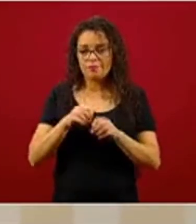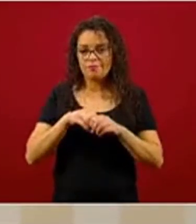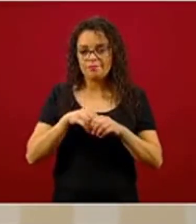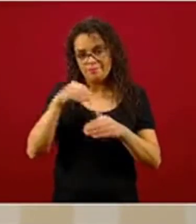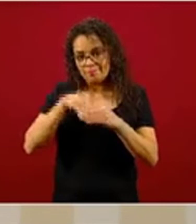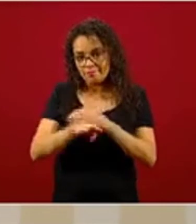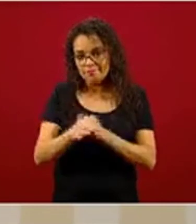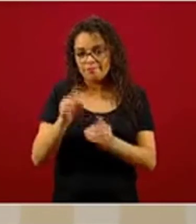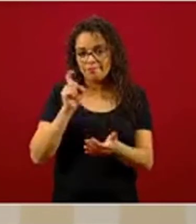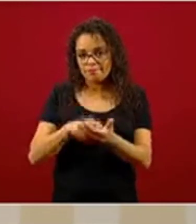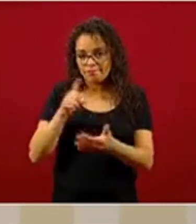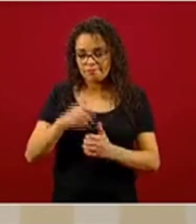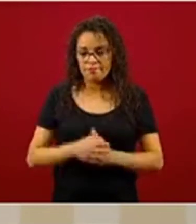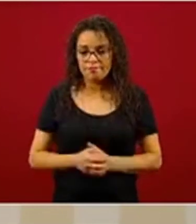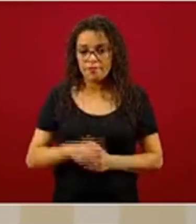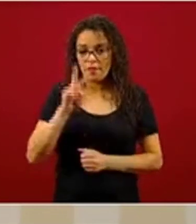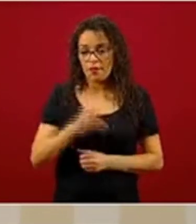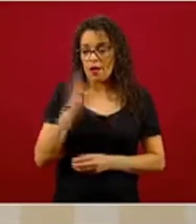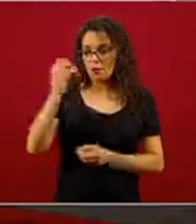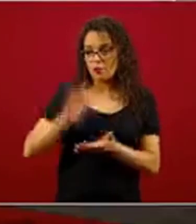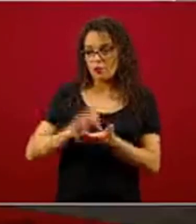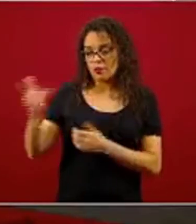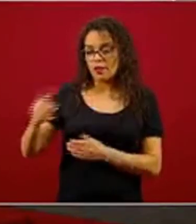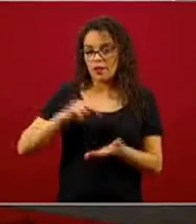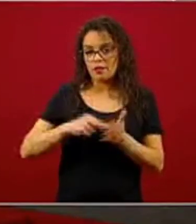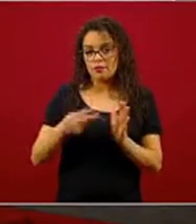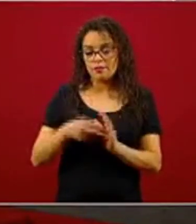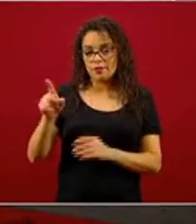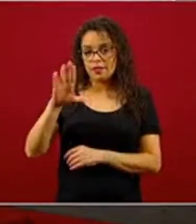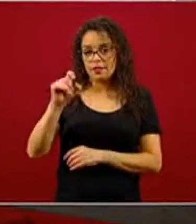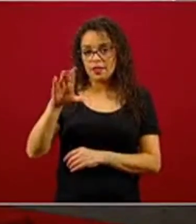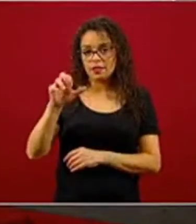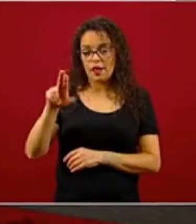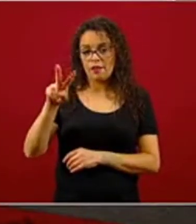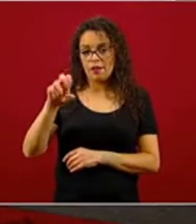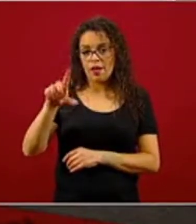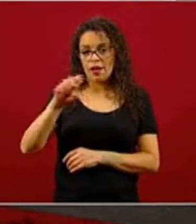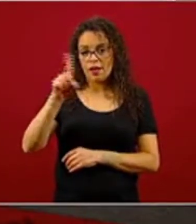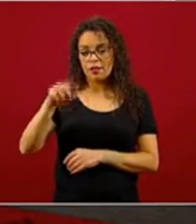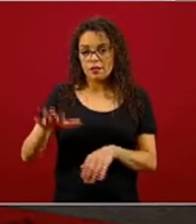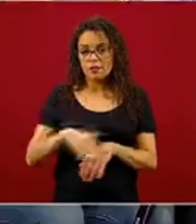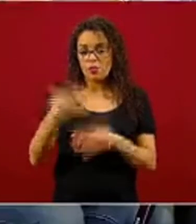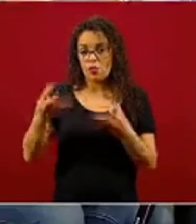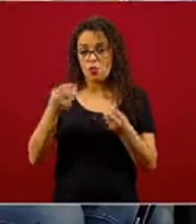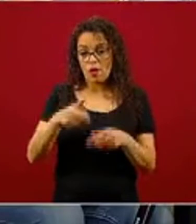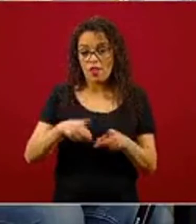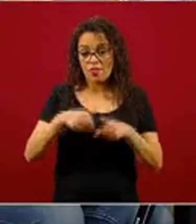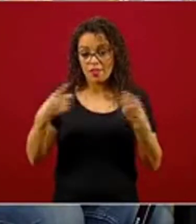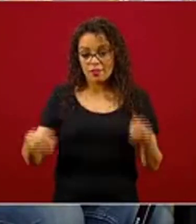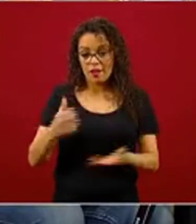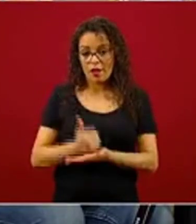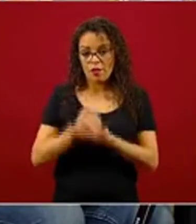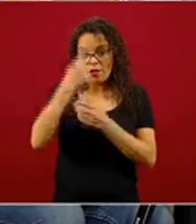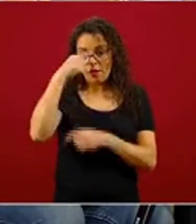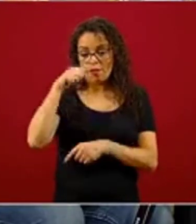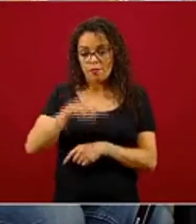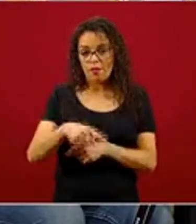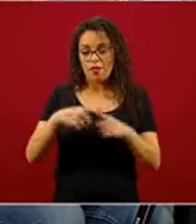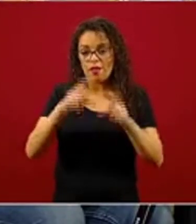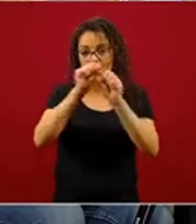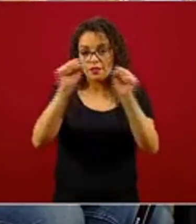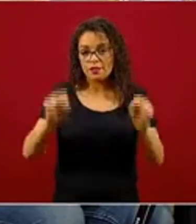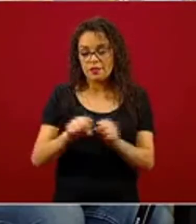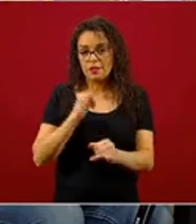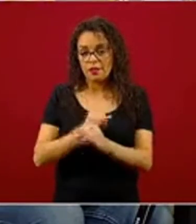César Vélez por su participación activa en el desarrollo de estos sistemas, estará entrando ya en estos siguientes días en contacto con estos